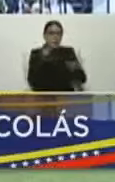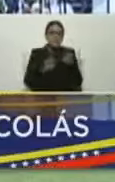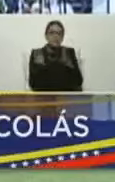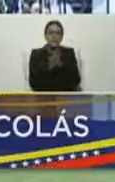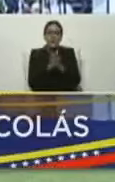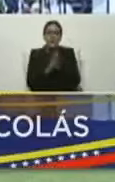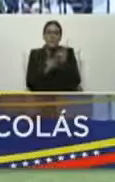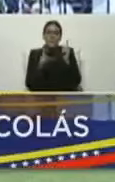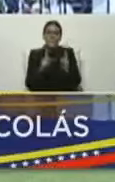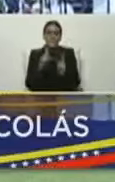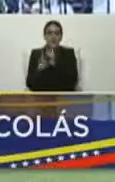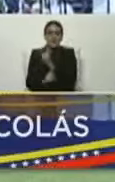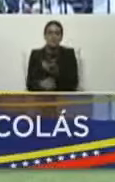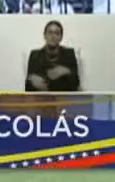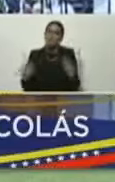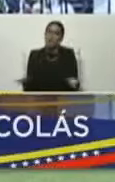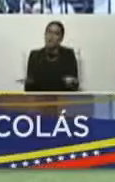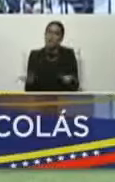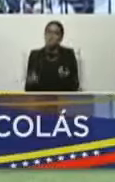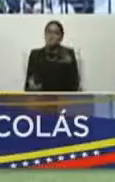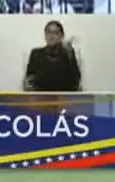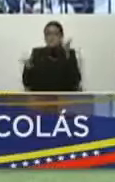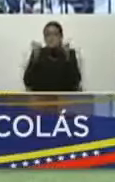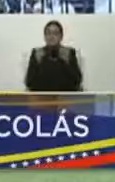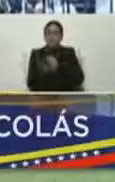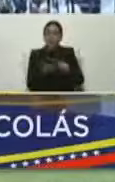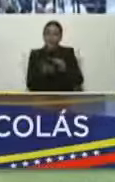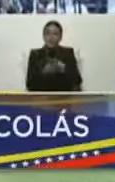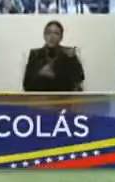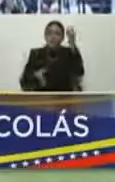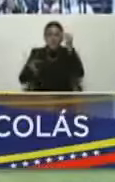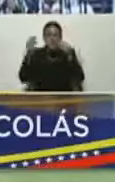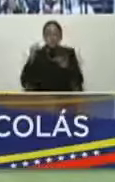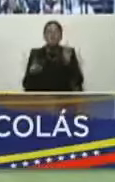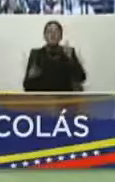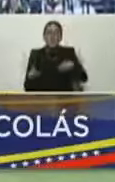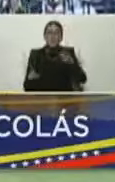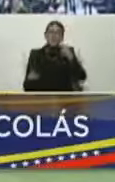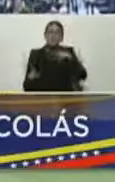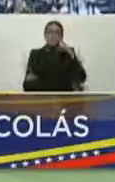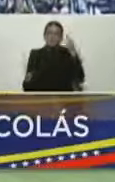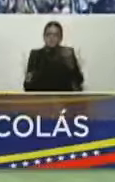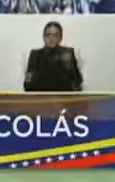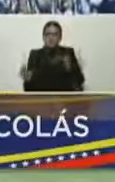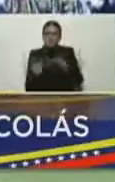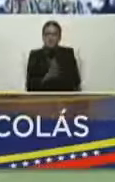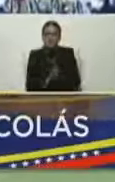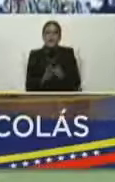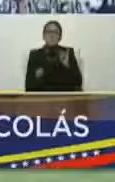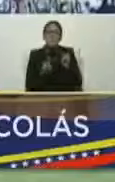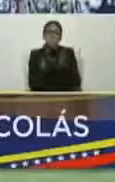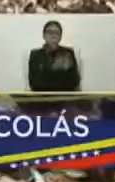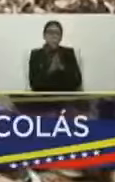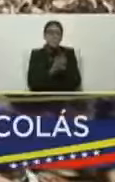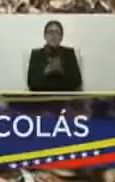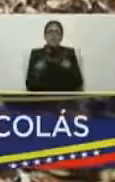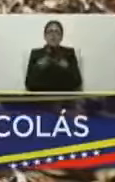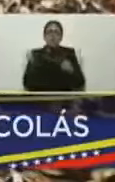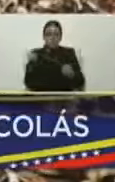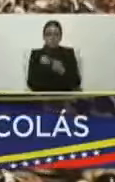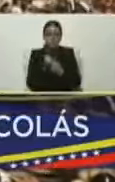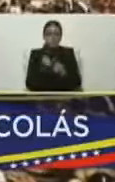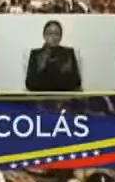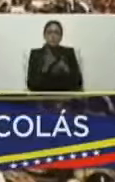¿Ah? Vayan tomando nota. Y hay que reconocer que el emprendimiento se convirtió en el motor y el impulso de